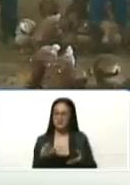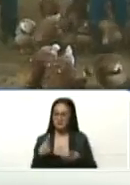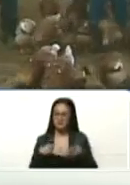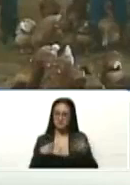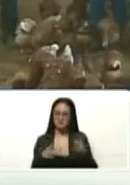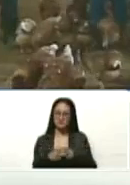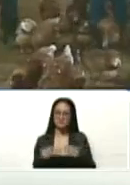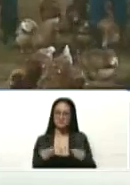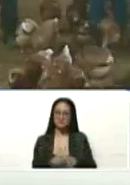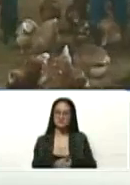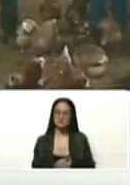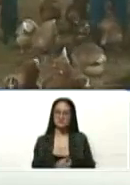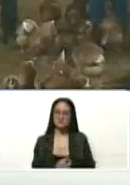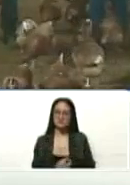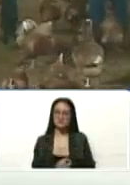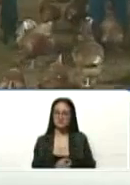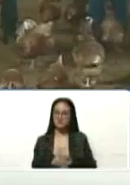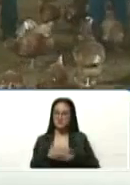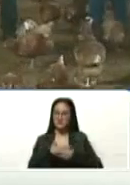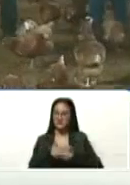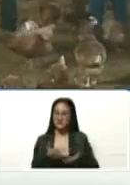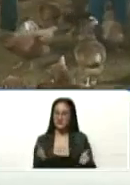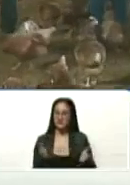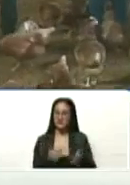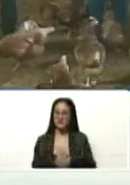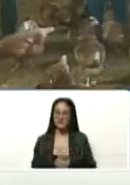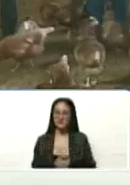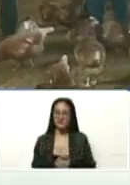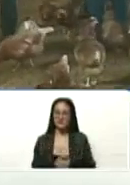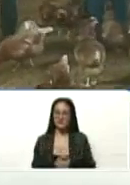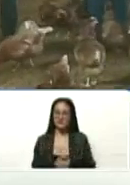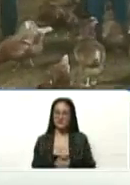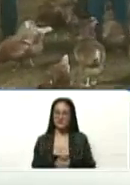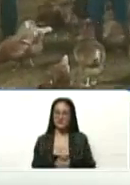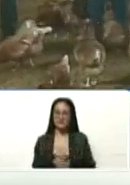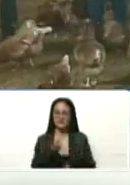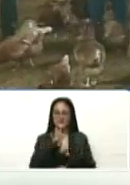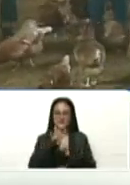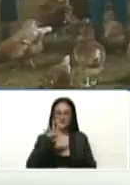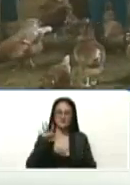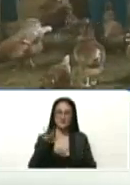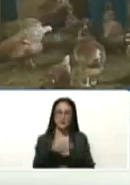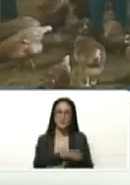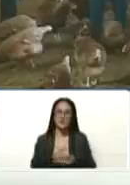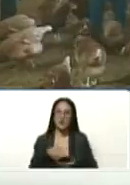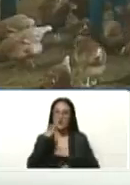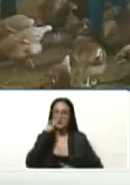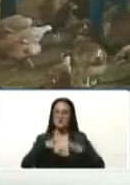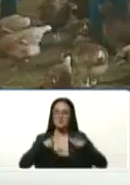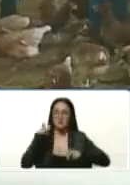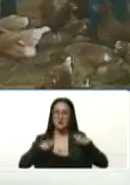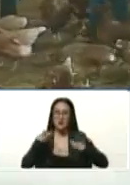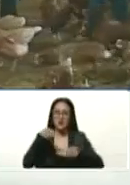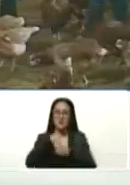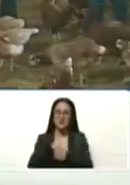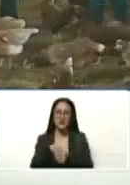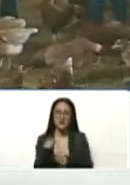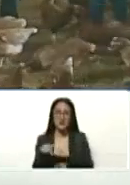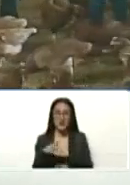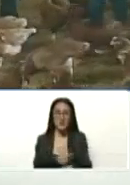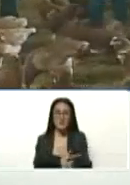todo. Se abre un mercado gigantesco de 45 millones de habitantes aquí en nuestra hermana